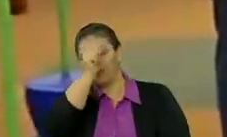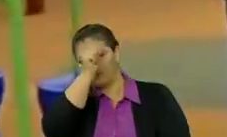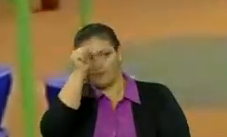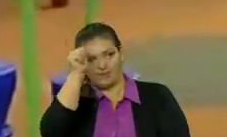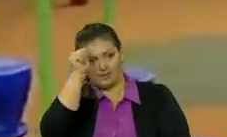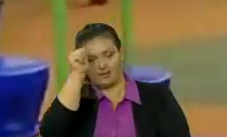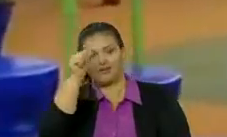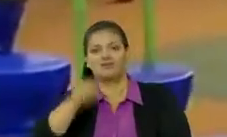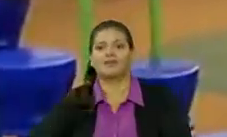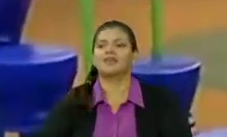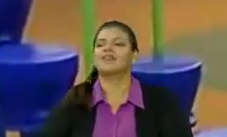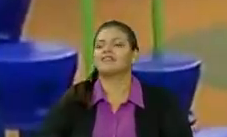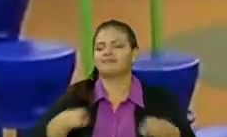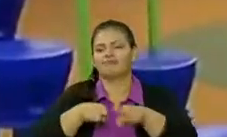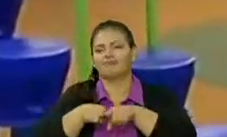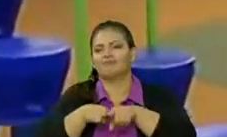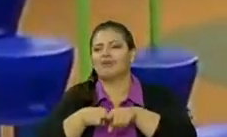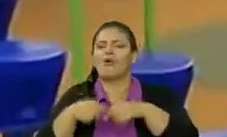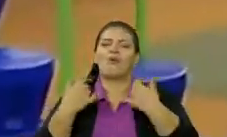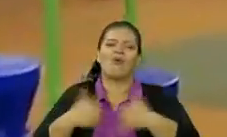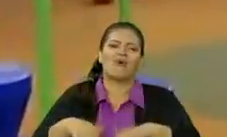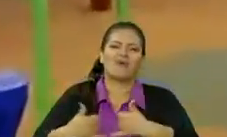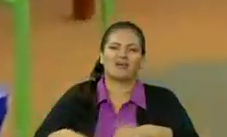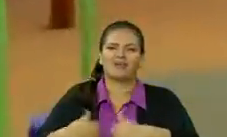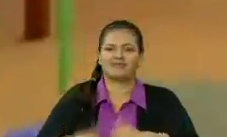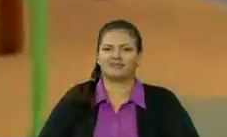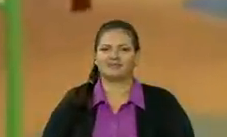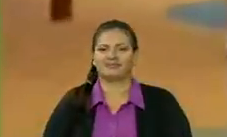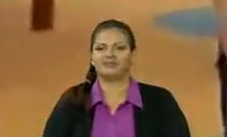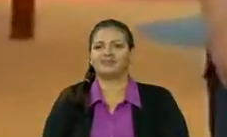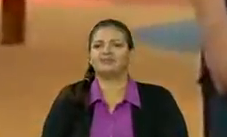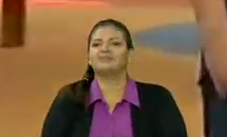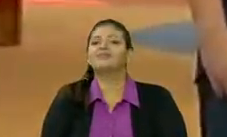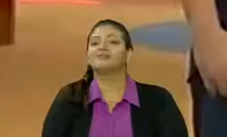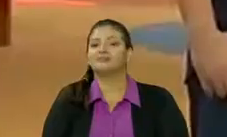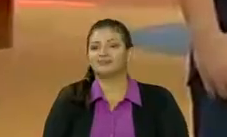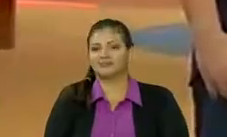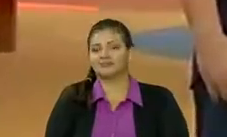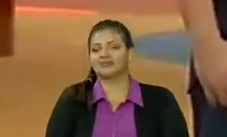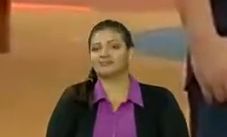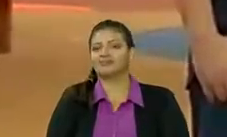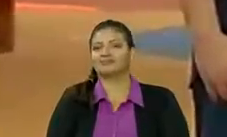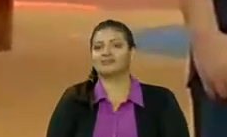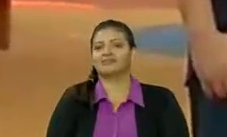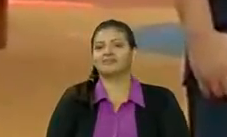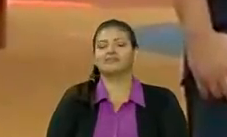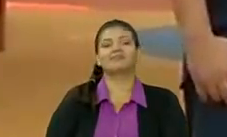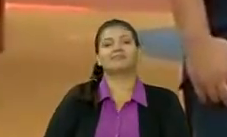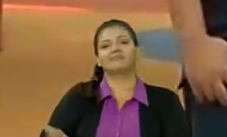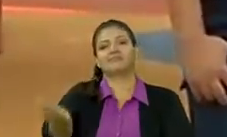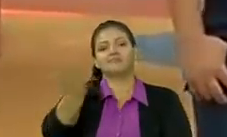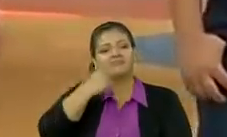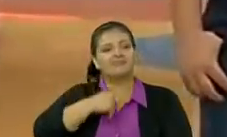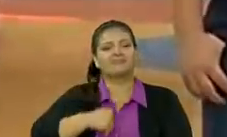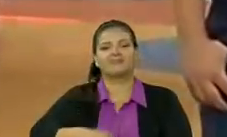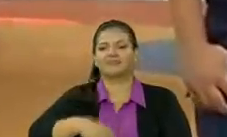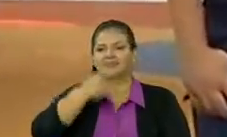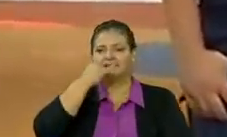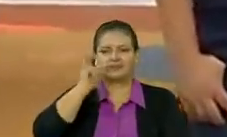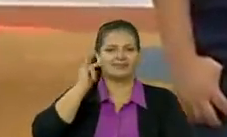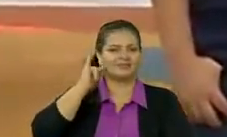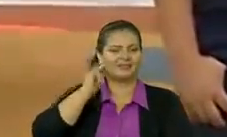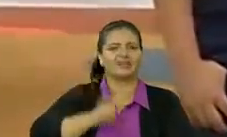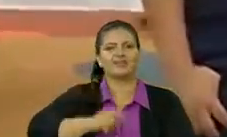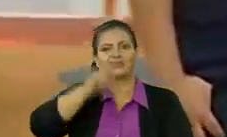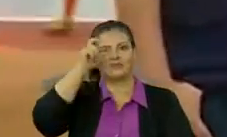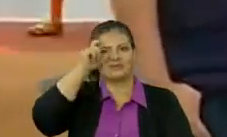niños, concursos todo el fin de semana. Ahora sí, la invitación está hecha, compañeros. Roselena, que venga con sus sobrinos, Hugo con sus nietos,